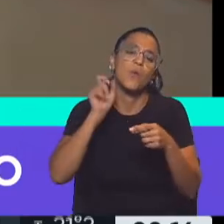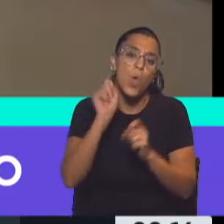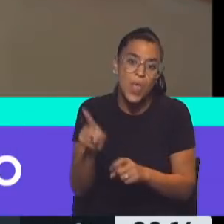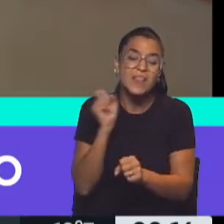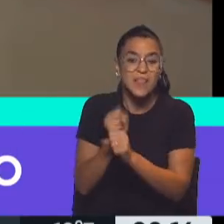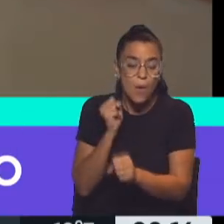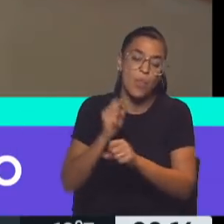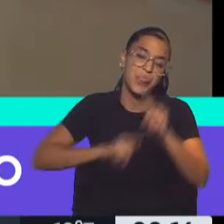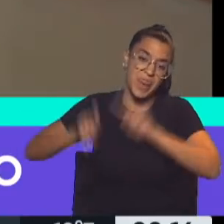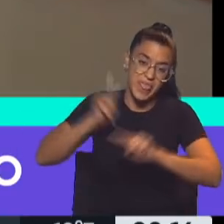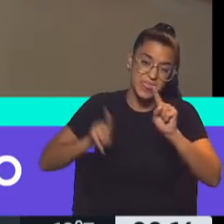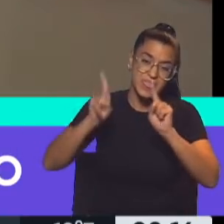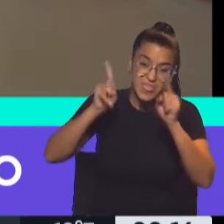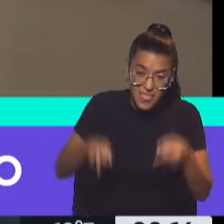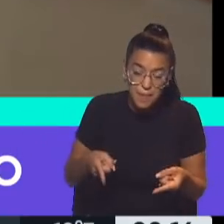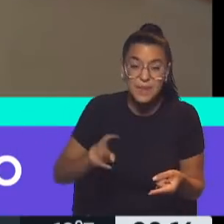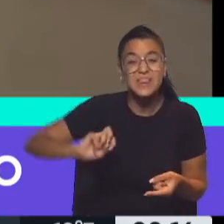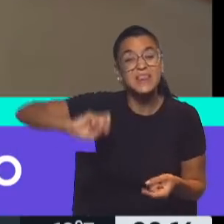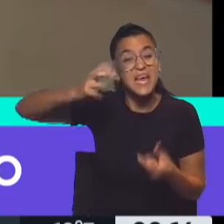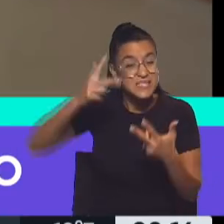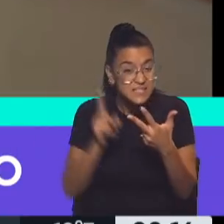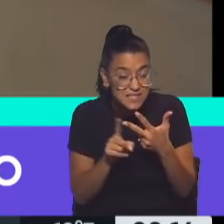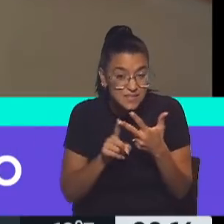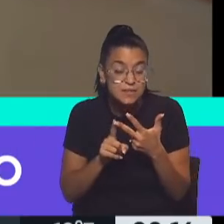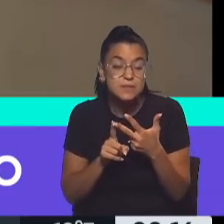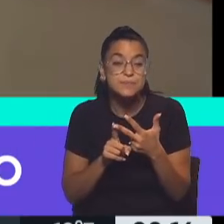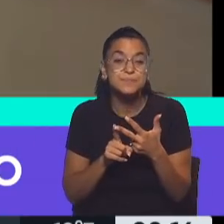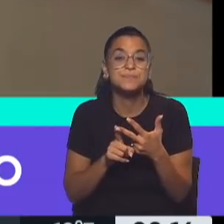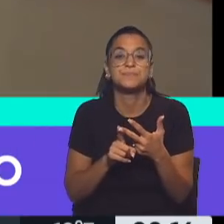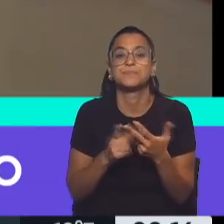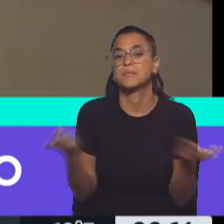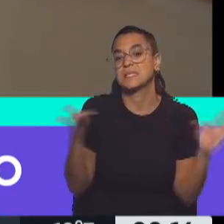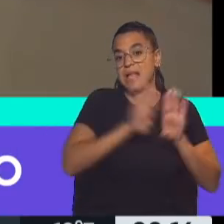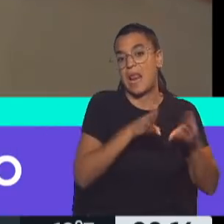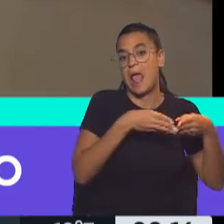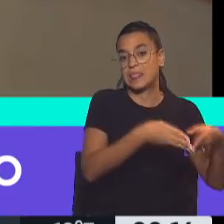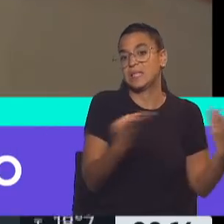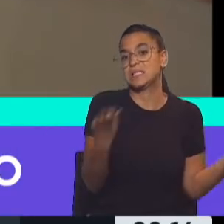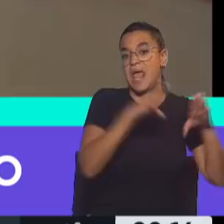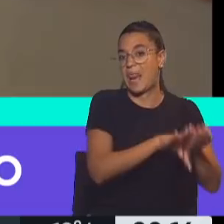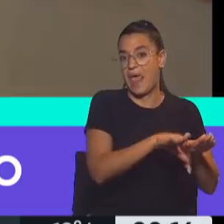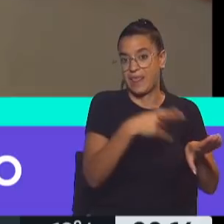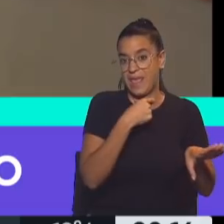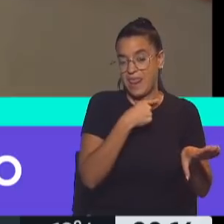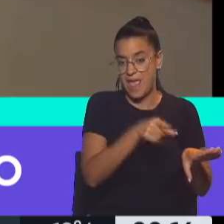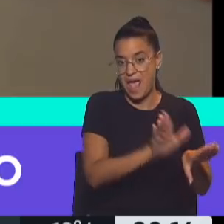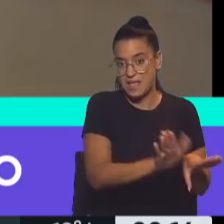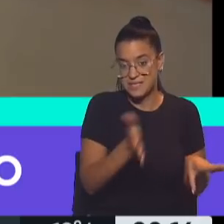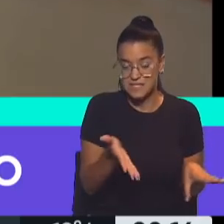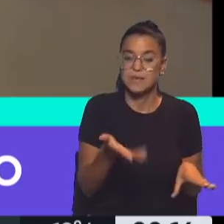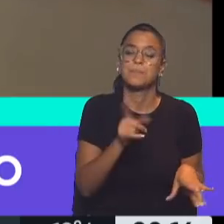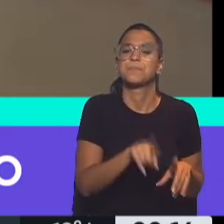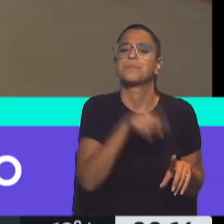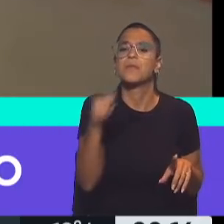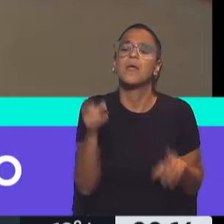y dirigentes y el tercer objetivo era cerrar el astillero ese era en este plano ahora